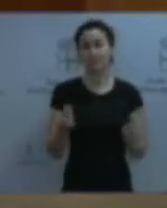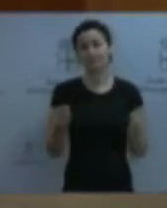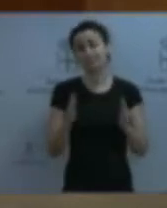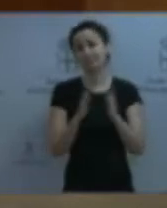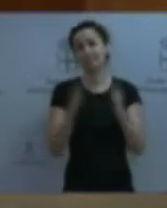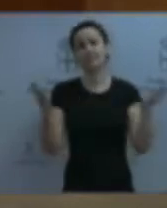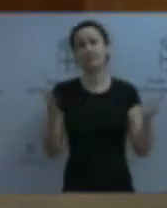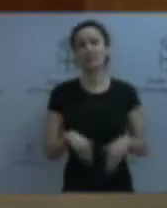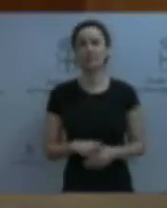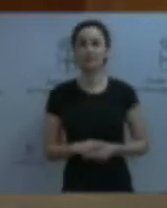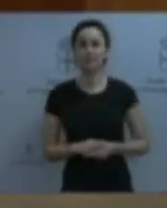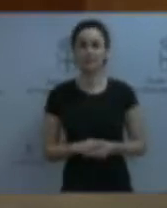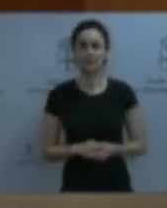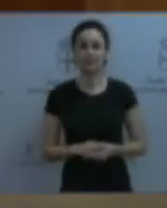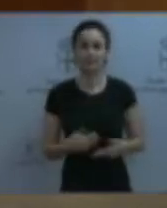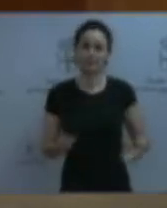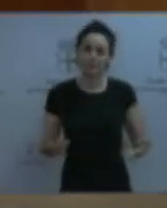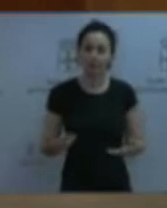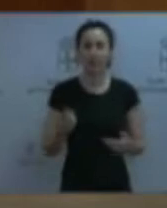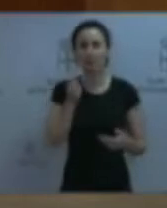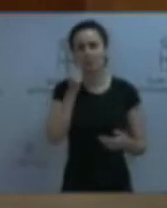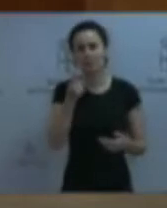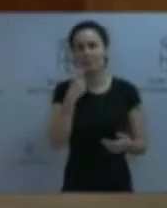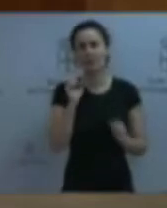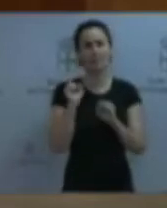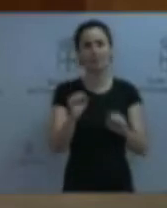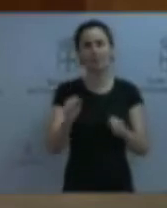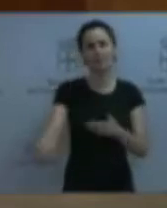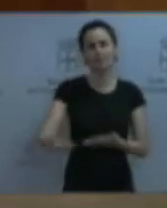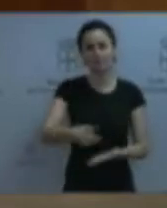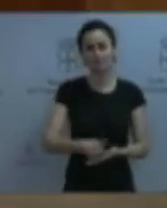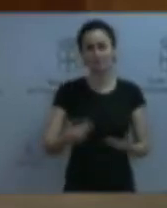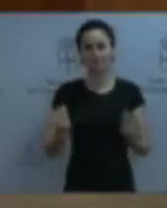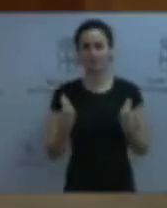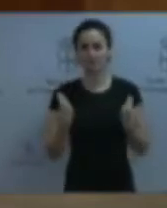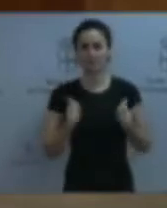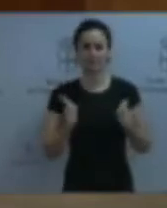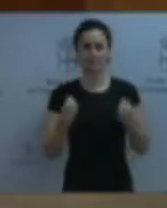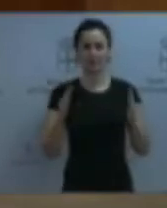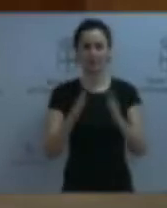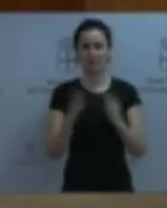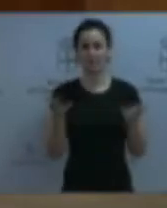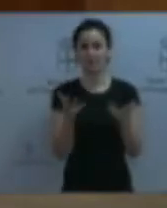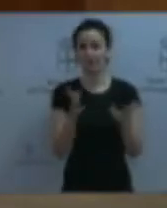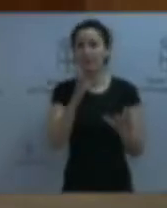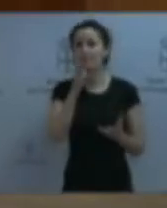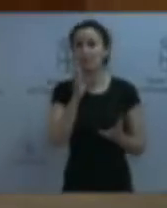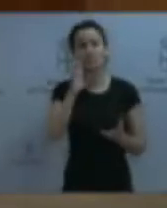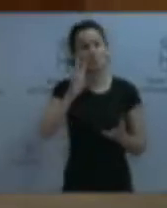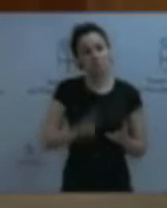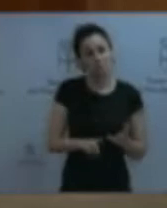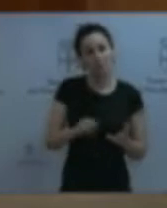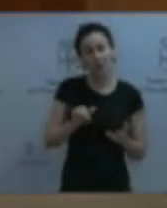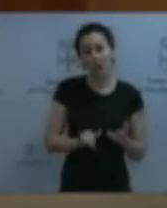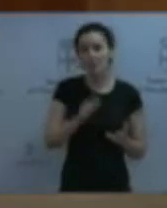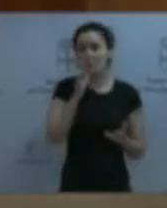disponible. Ustedes mismos reconocen que se deniegan solicitudes de vivienda por causa de emergencia comprobada y reconocida porque